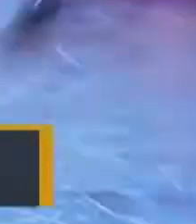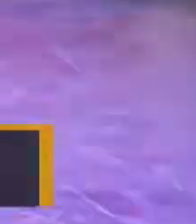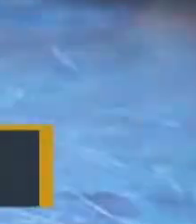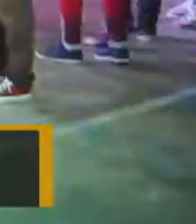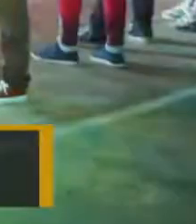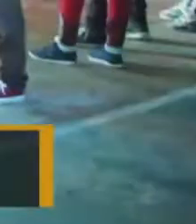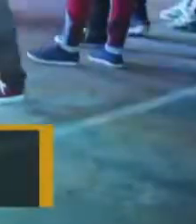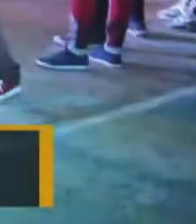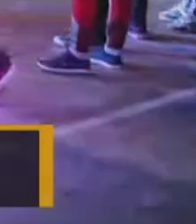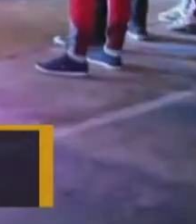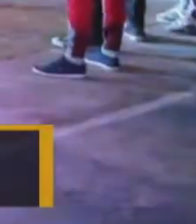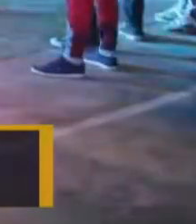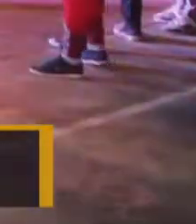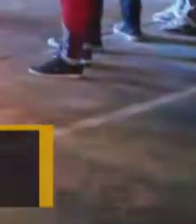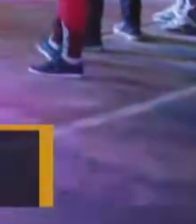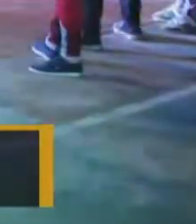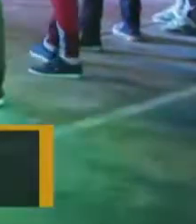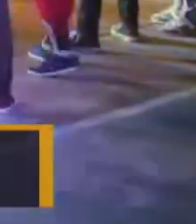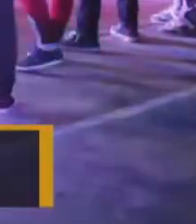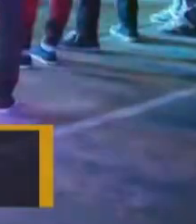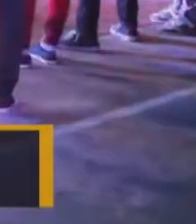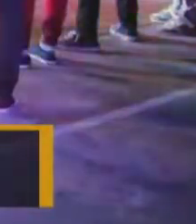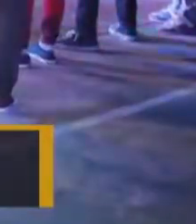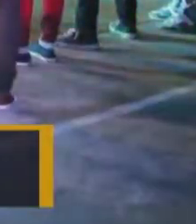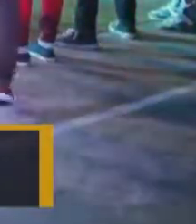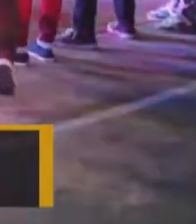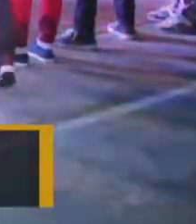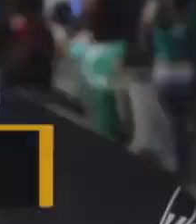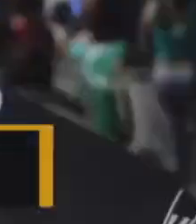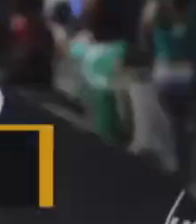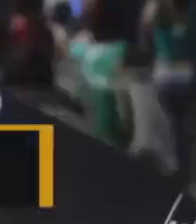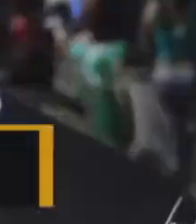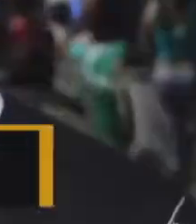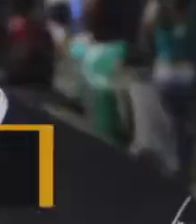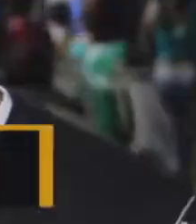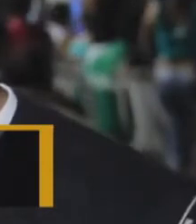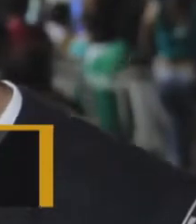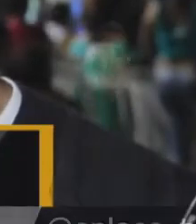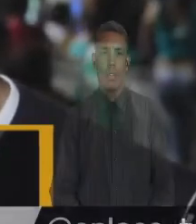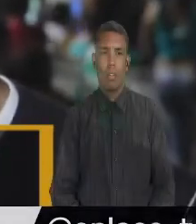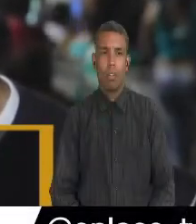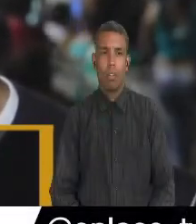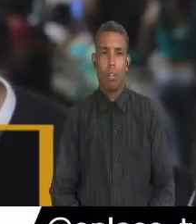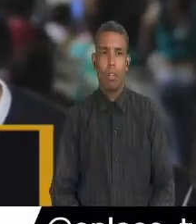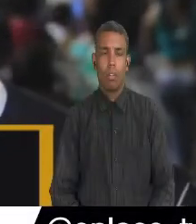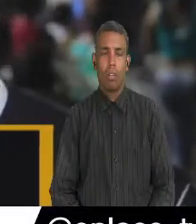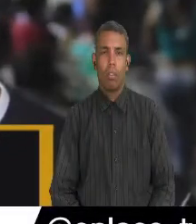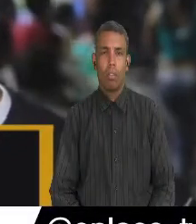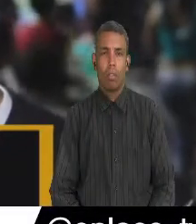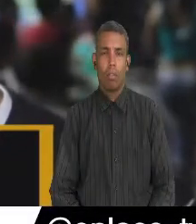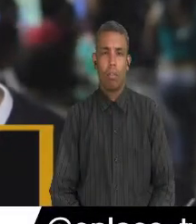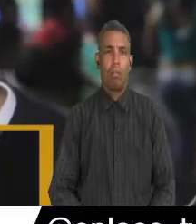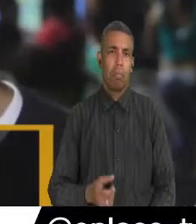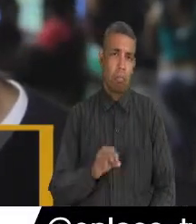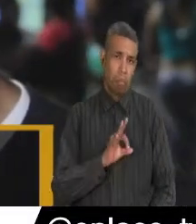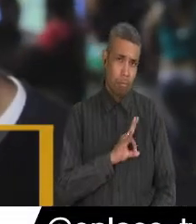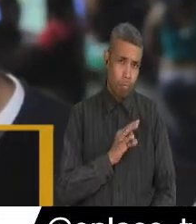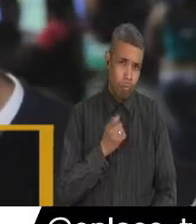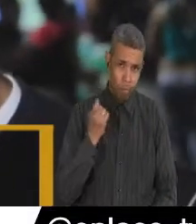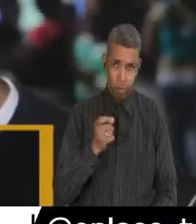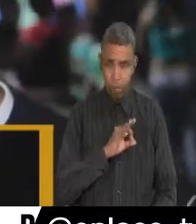en varios espacios de la ciudad. Hoy estaremos acá en el 9 de abril, luego estaremos en el Parque La Vida el próximo sábado, en el Paseo del